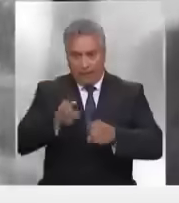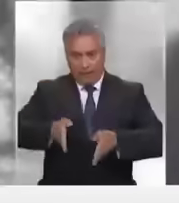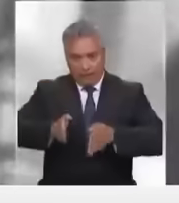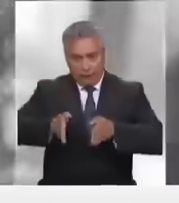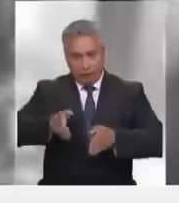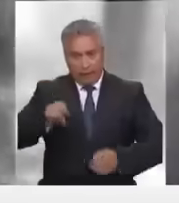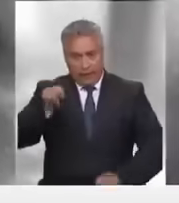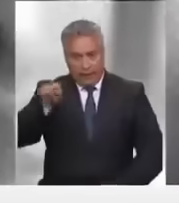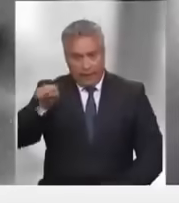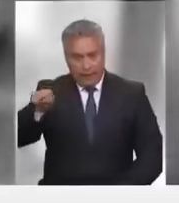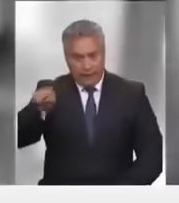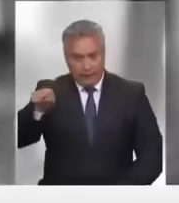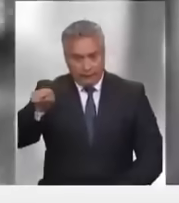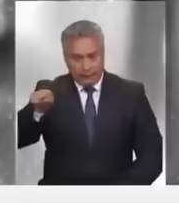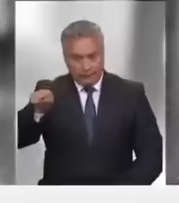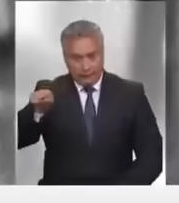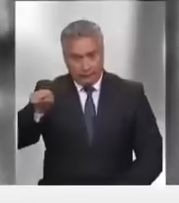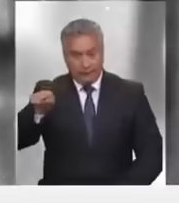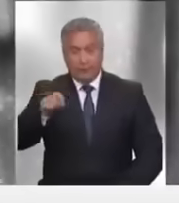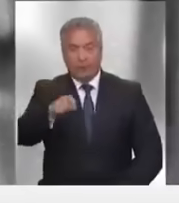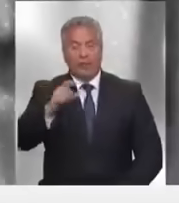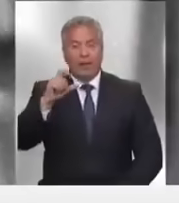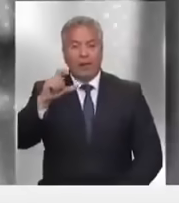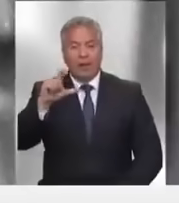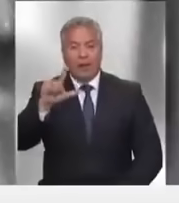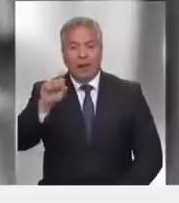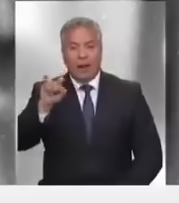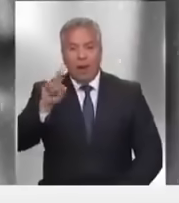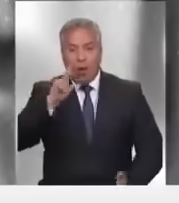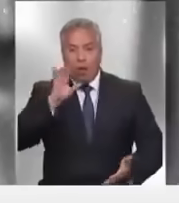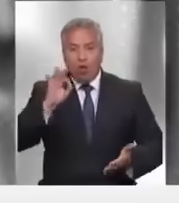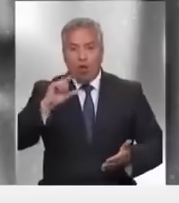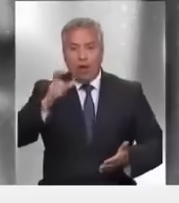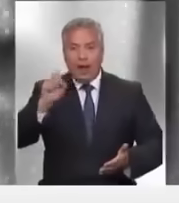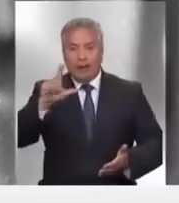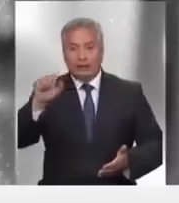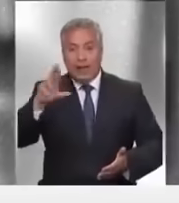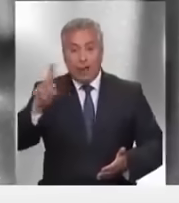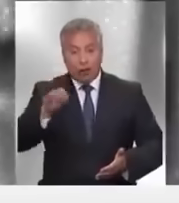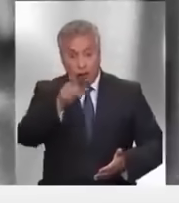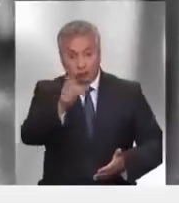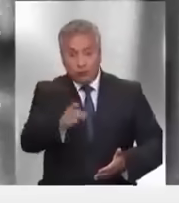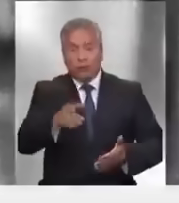dirección. Claudio Gallardo, le han robado cuatro bicicletas.